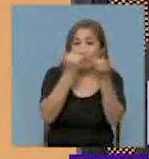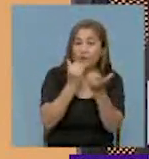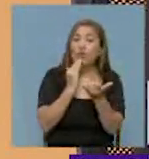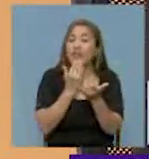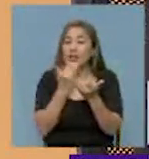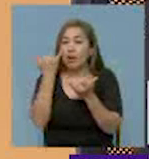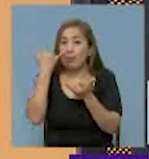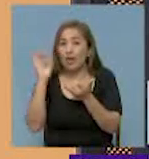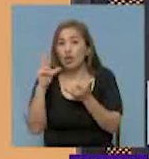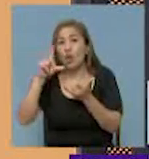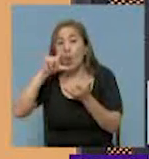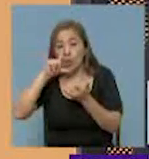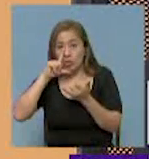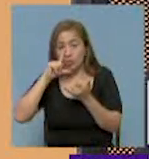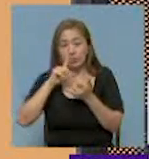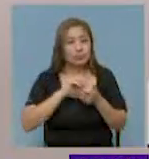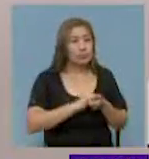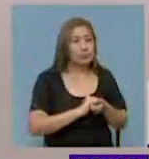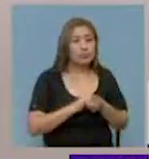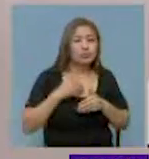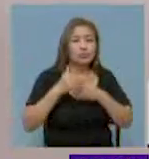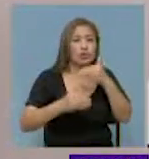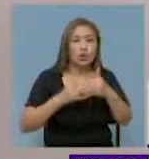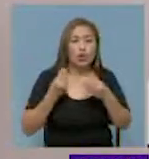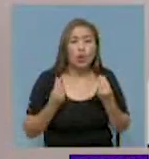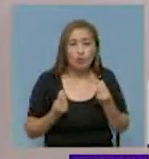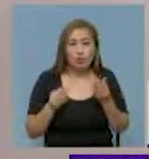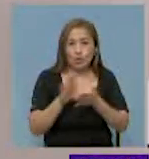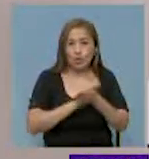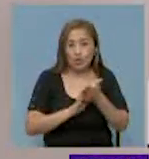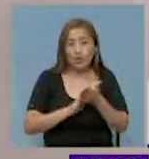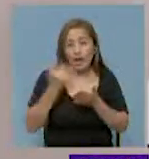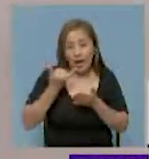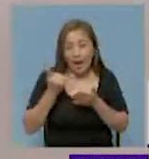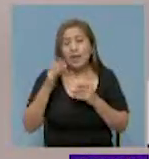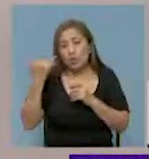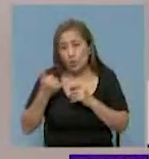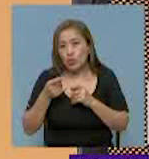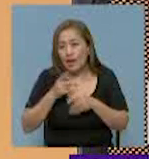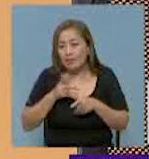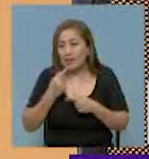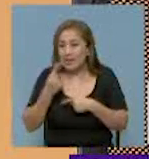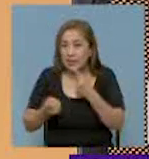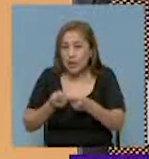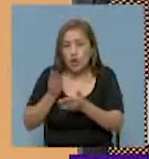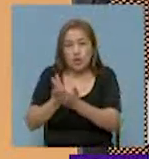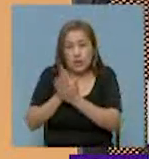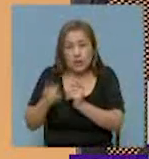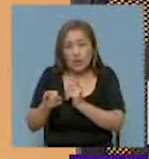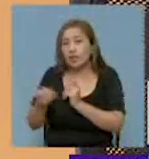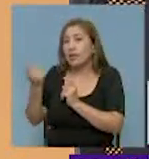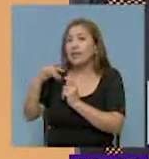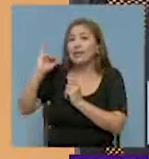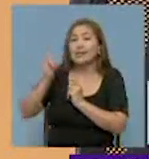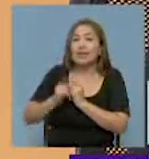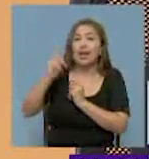mayo y julio y cómo van a hacer para bueno además de la intimación los hemos intimado pero yo presenten si